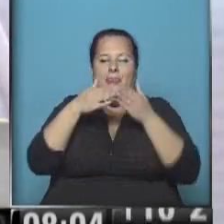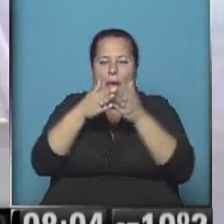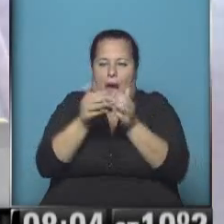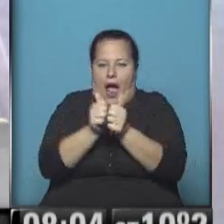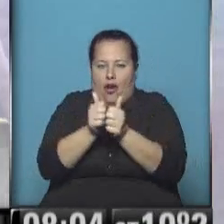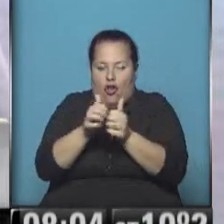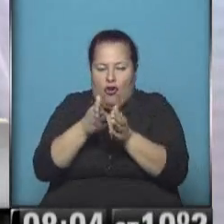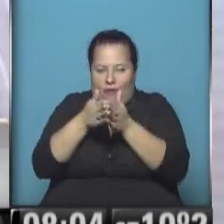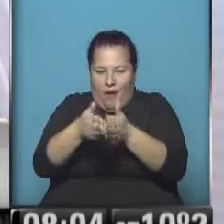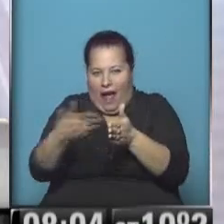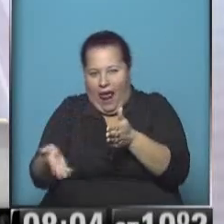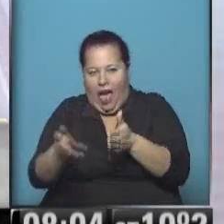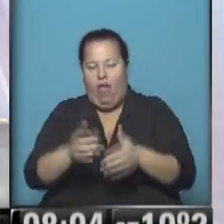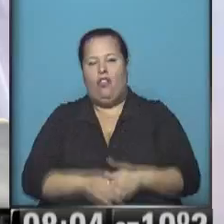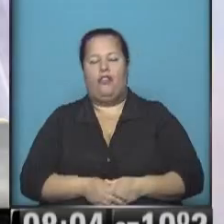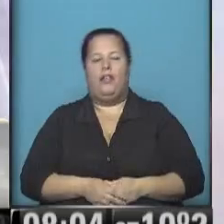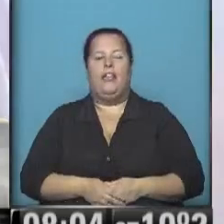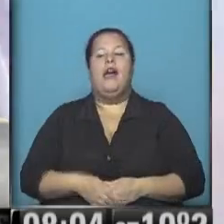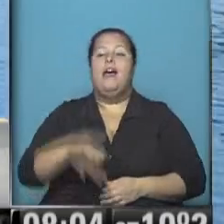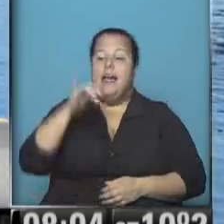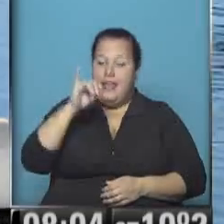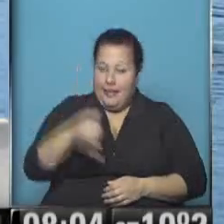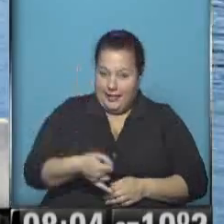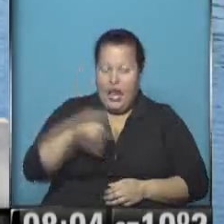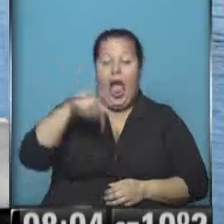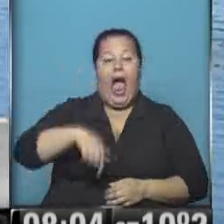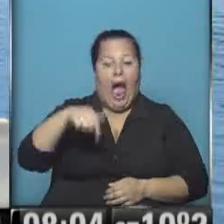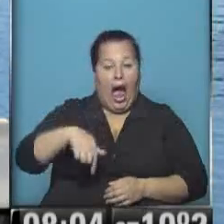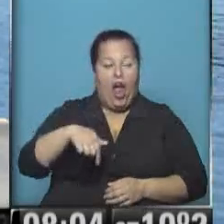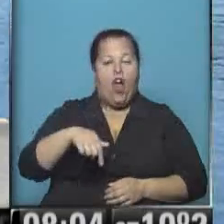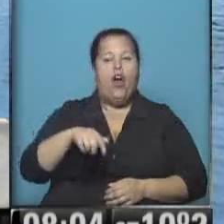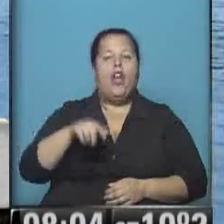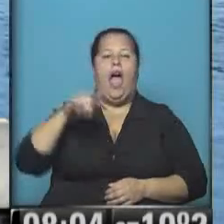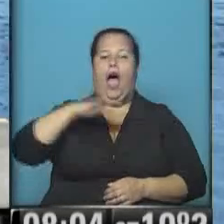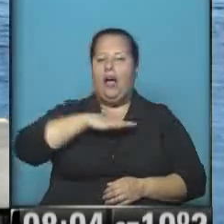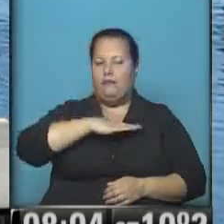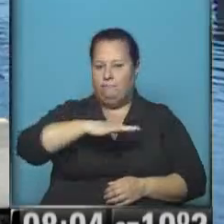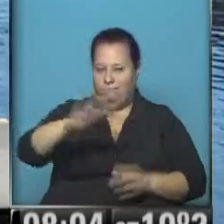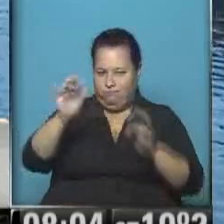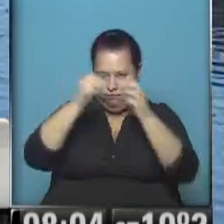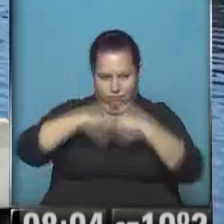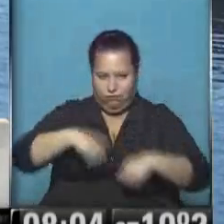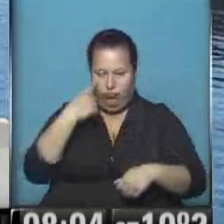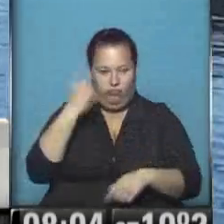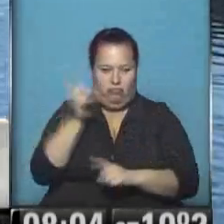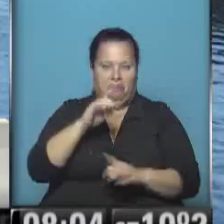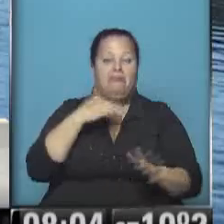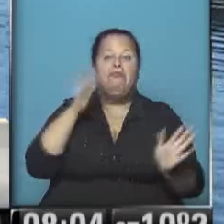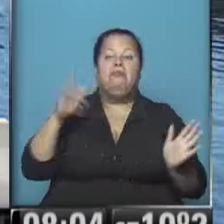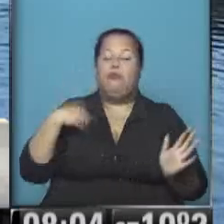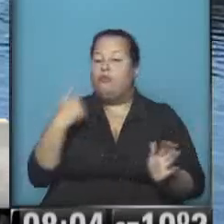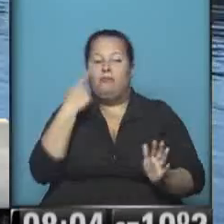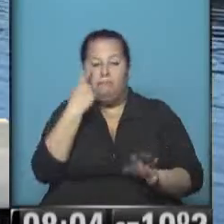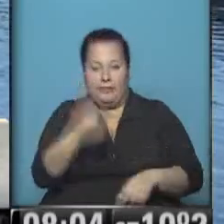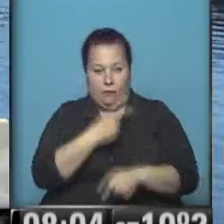allí si en estos momentos está completamente oculta no sé no por lo menos nosotros